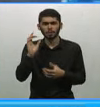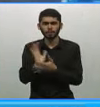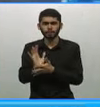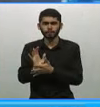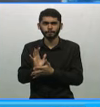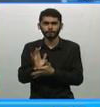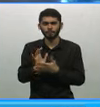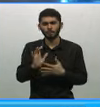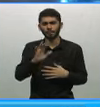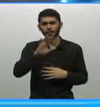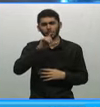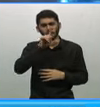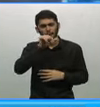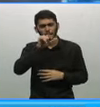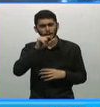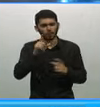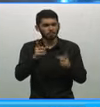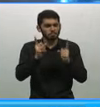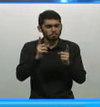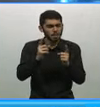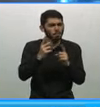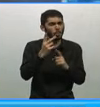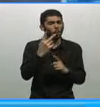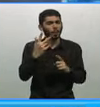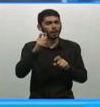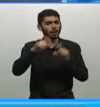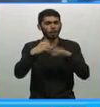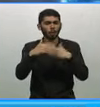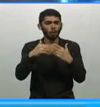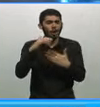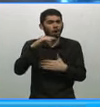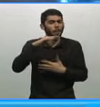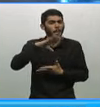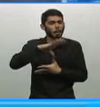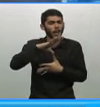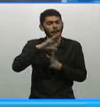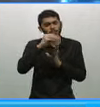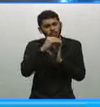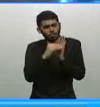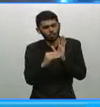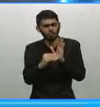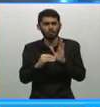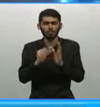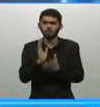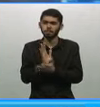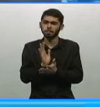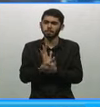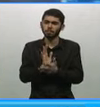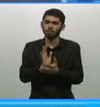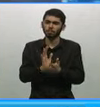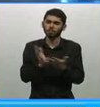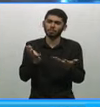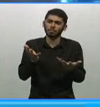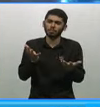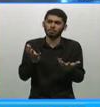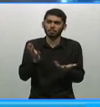de que Martino haya llamado a los mismos 23 que jugaron la Copa América tiene que ver también con algo simbólico? ¿Que